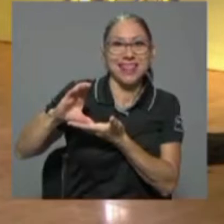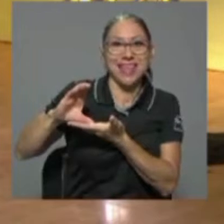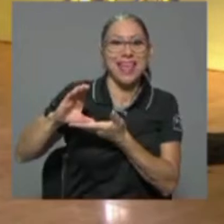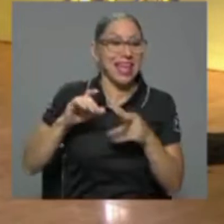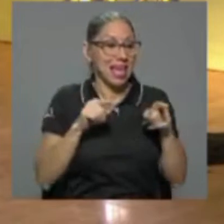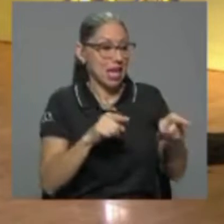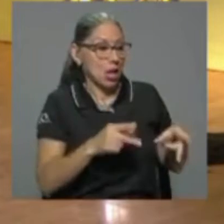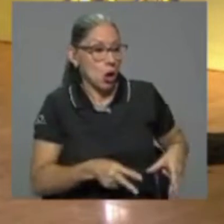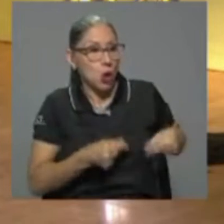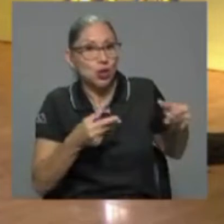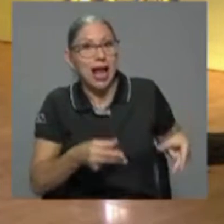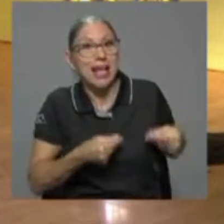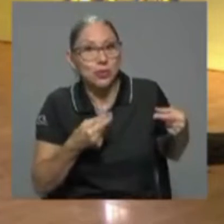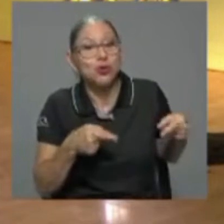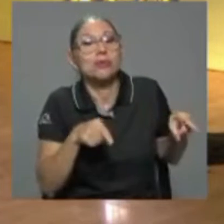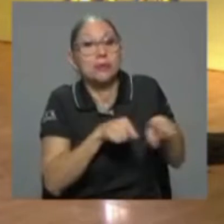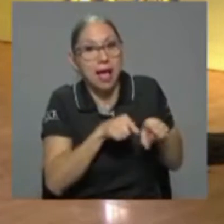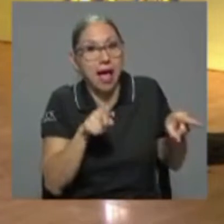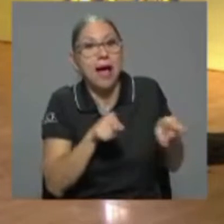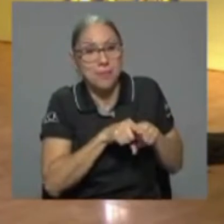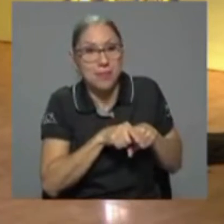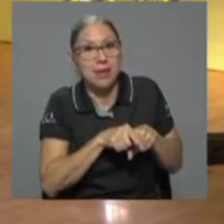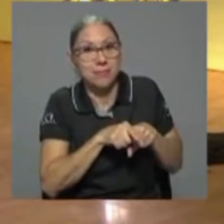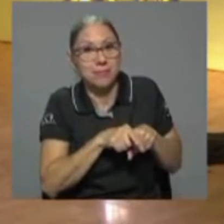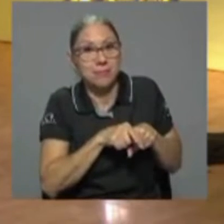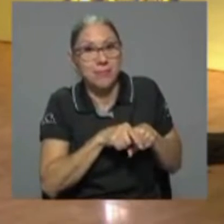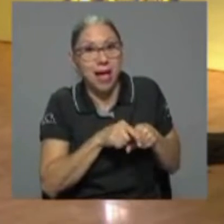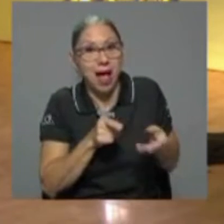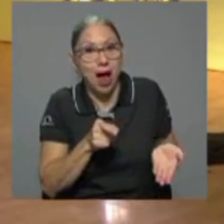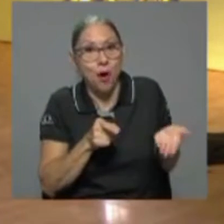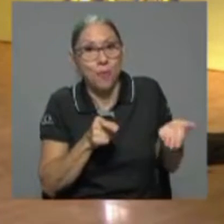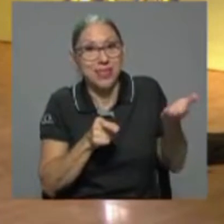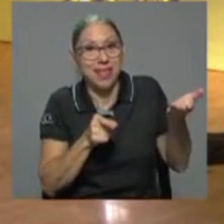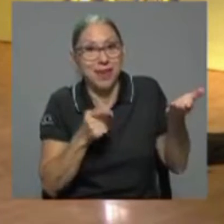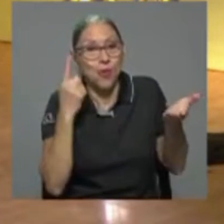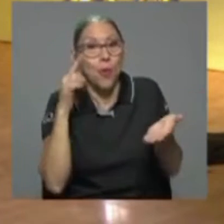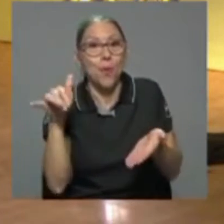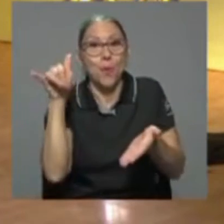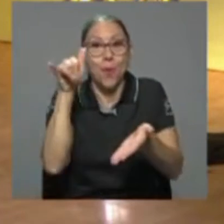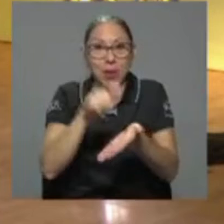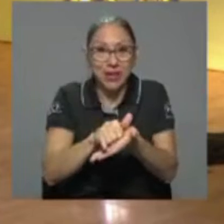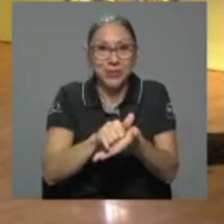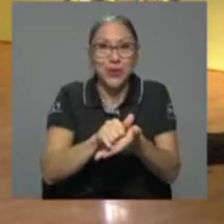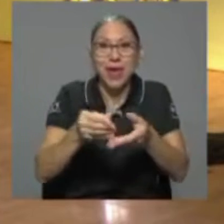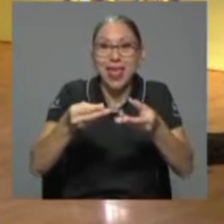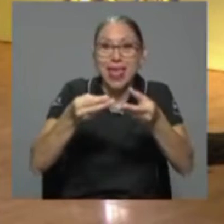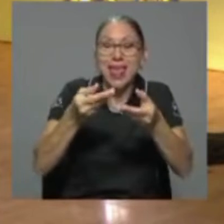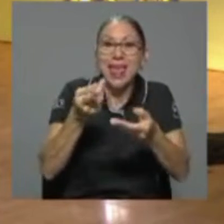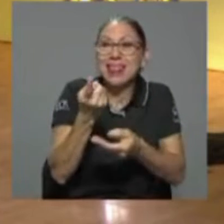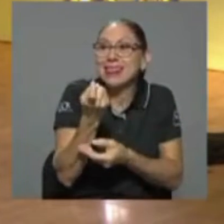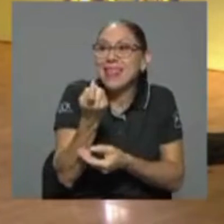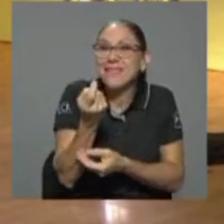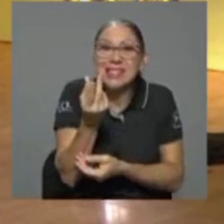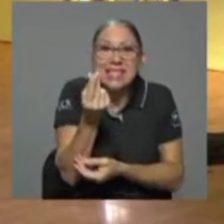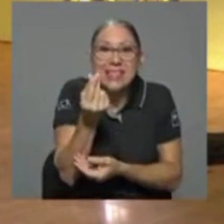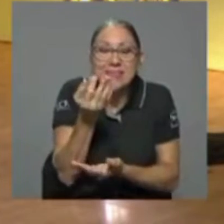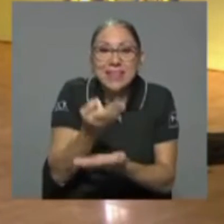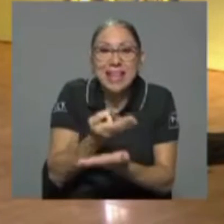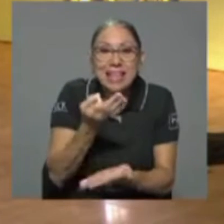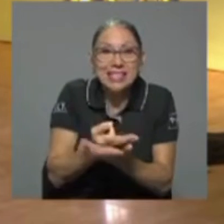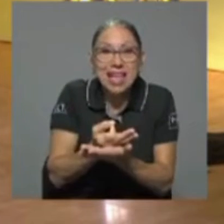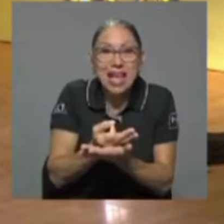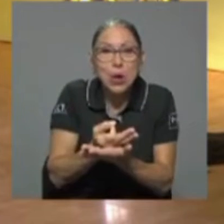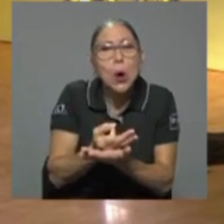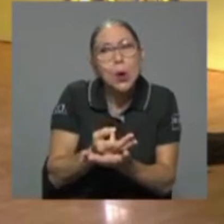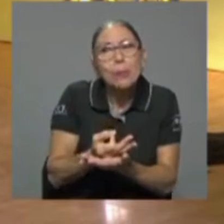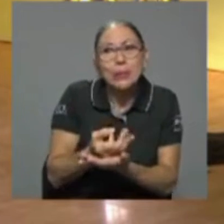también aumentaron, y por eso es que el déficit financiero al final queda más bajito,